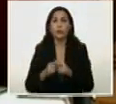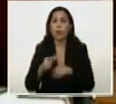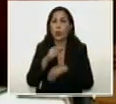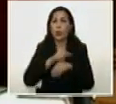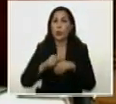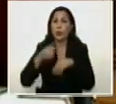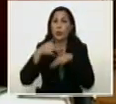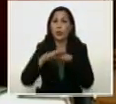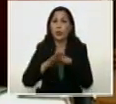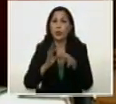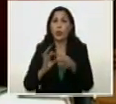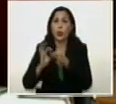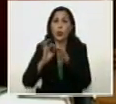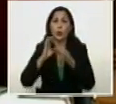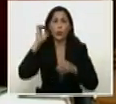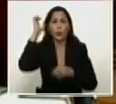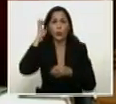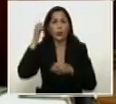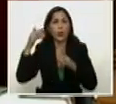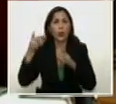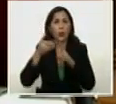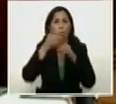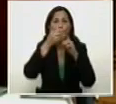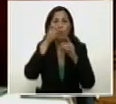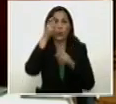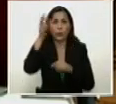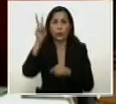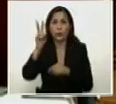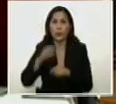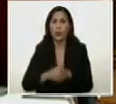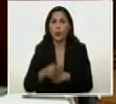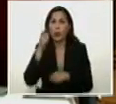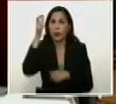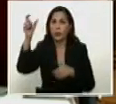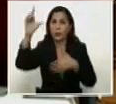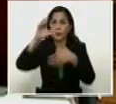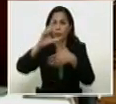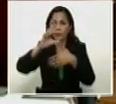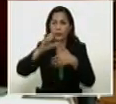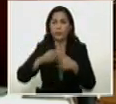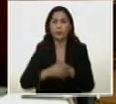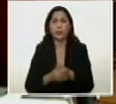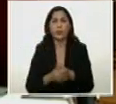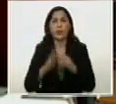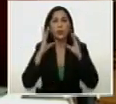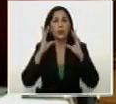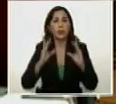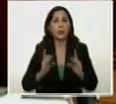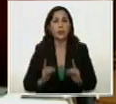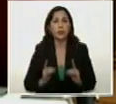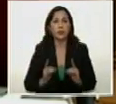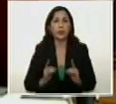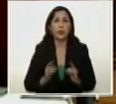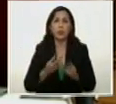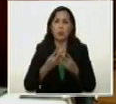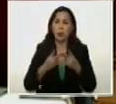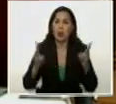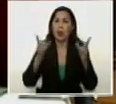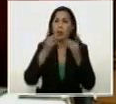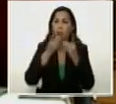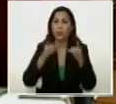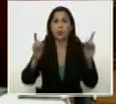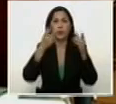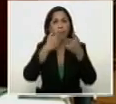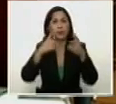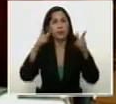de algunos gobiernos que integran la Unión Europea en contra del pueblo venezolano y de los pueblos latinoamericanos que han decidido en paz, democracia y